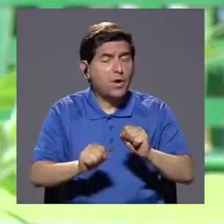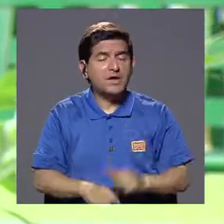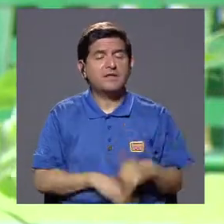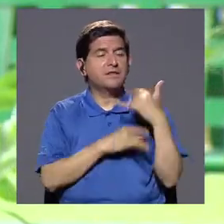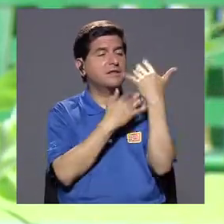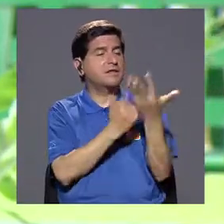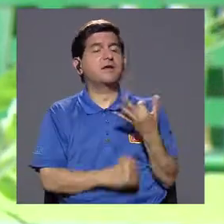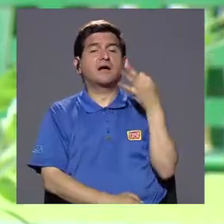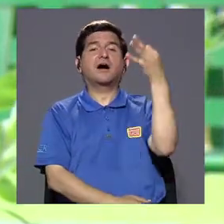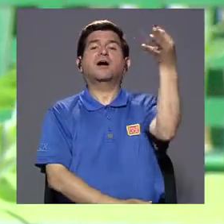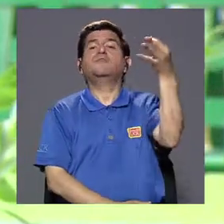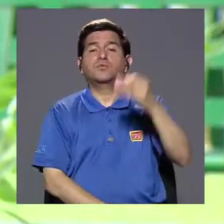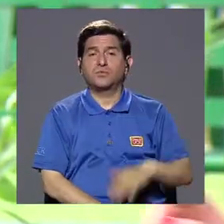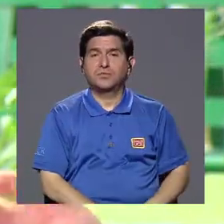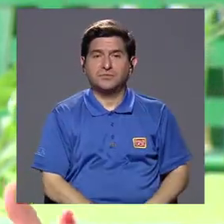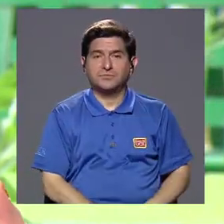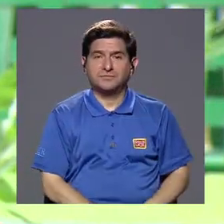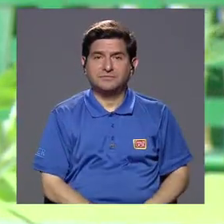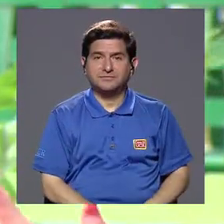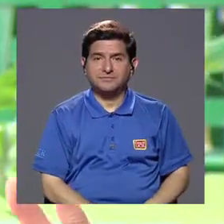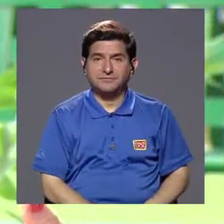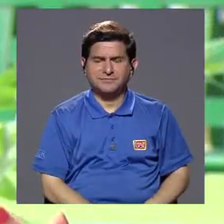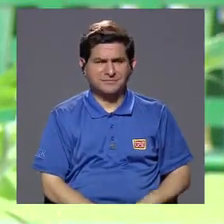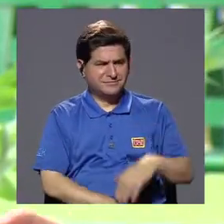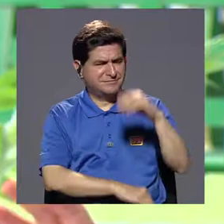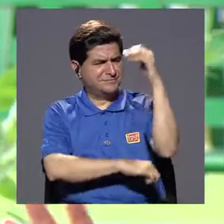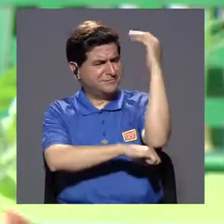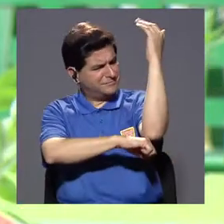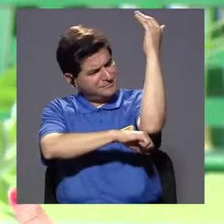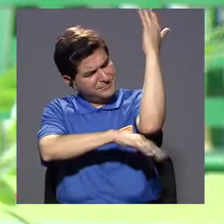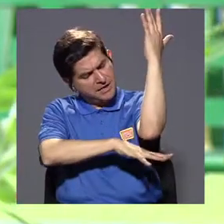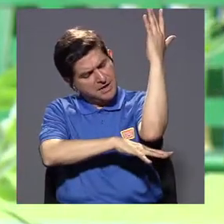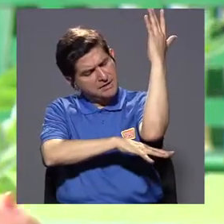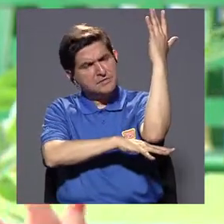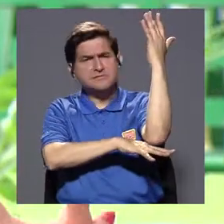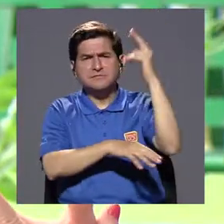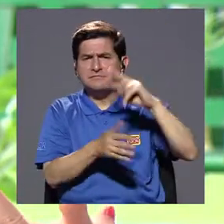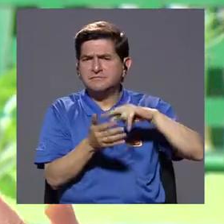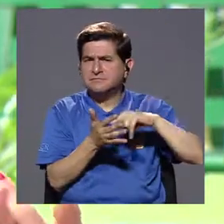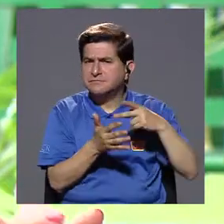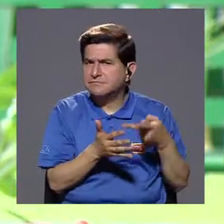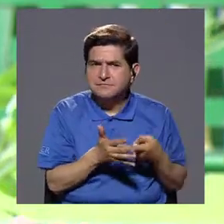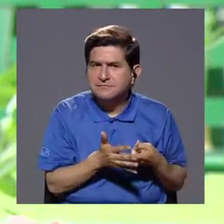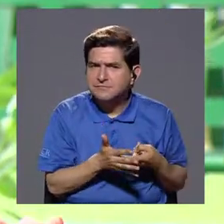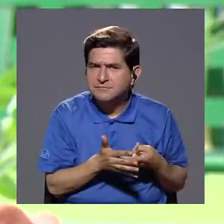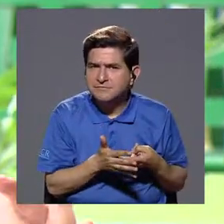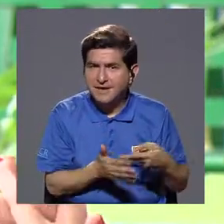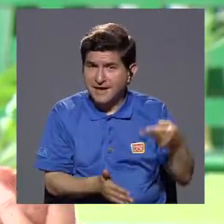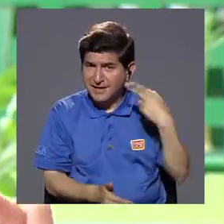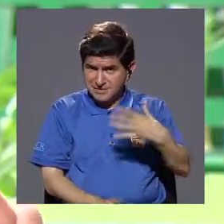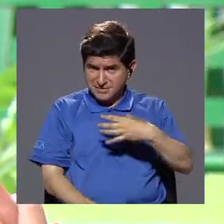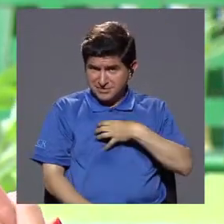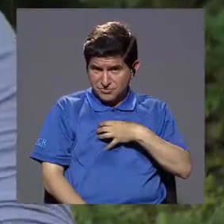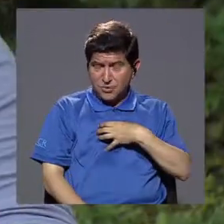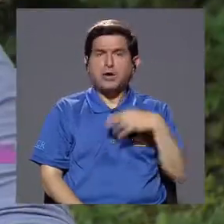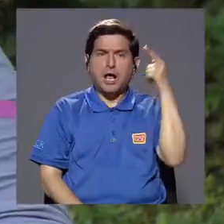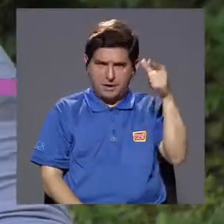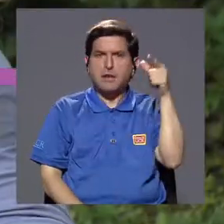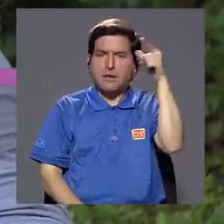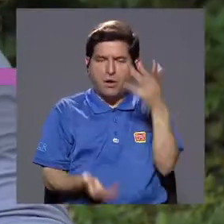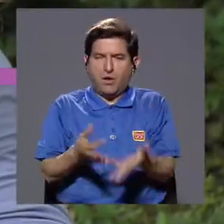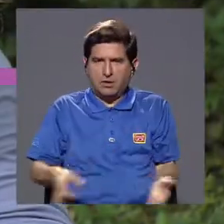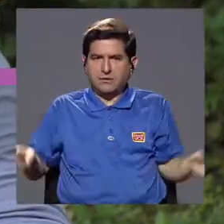decimos raíces no solamente es nuestra historia que también por supuesto es muy importante que